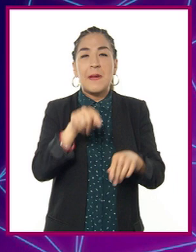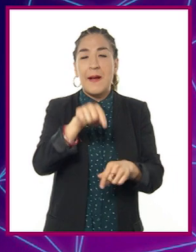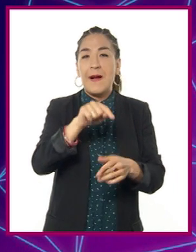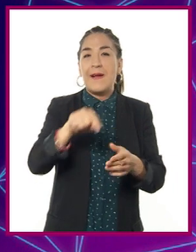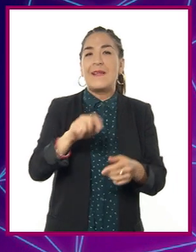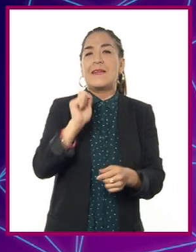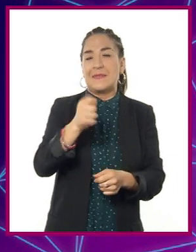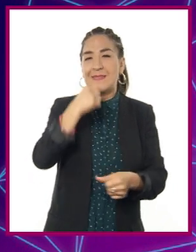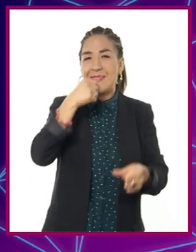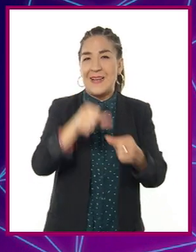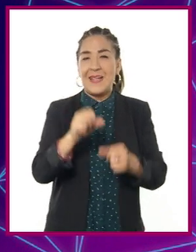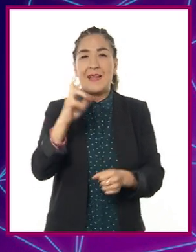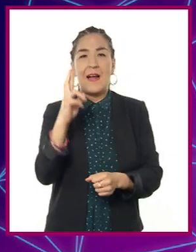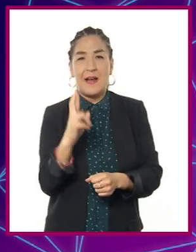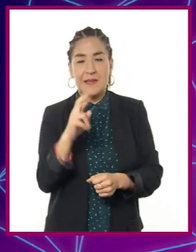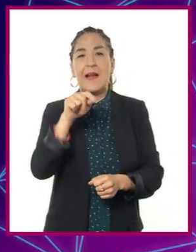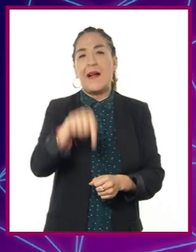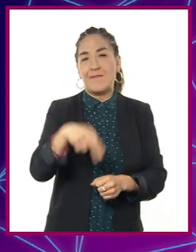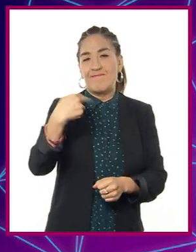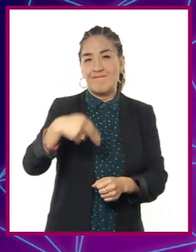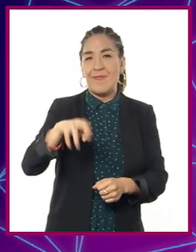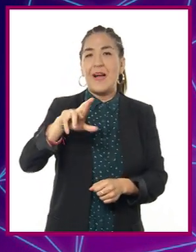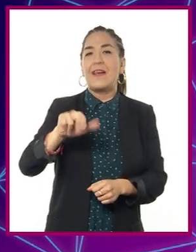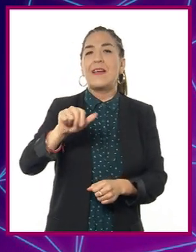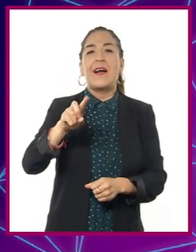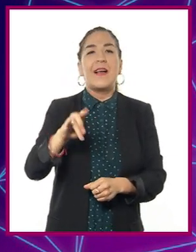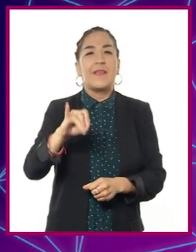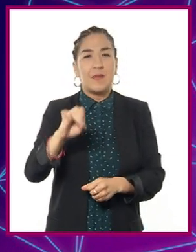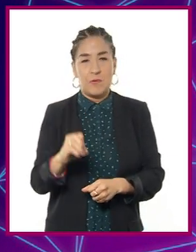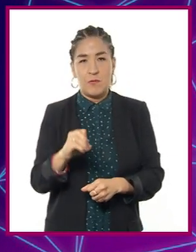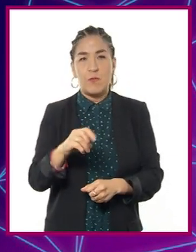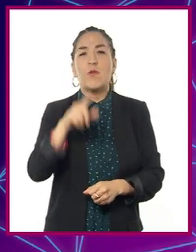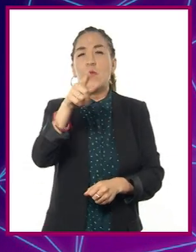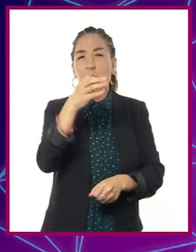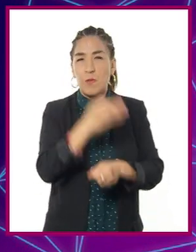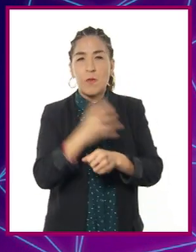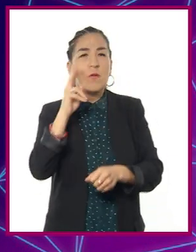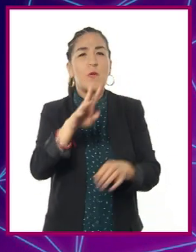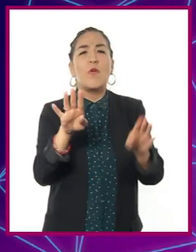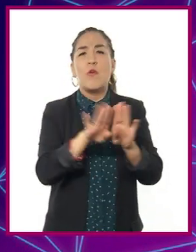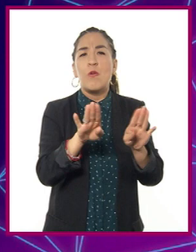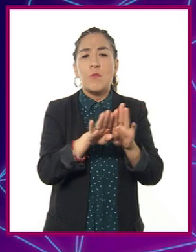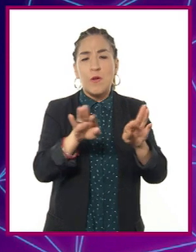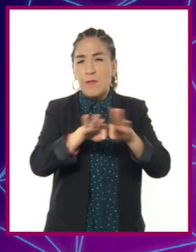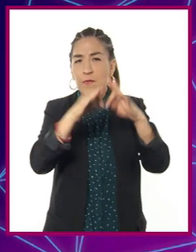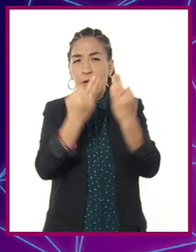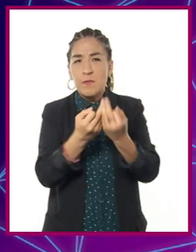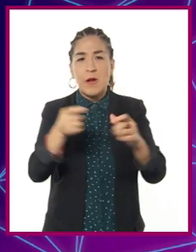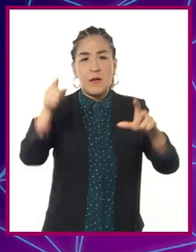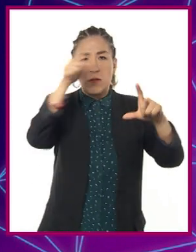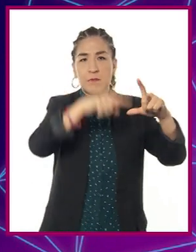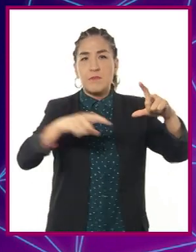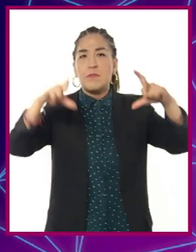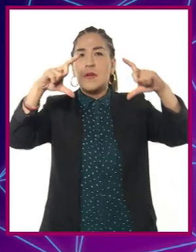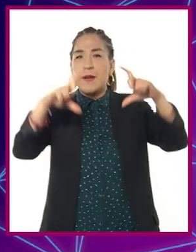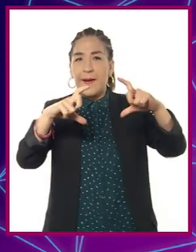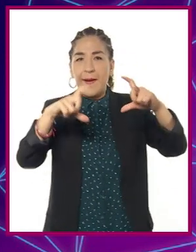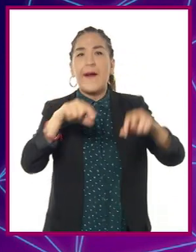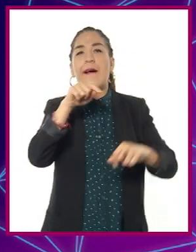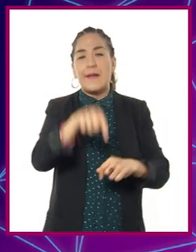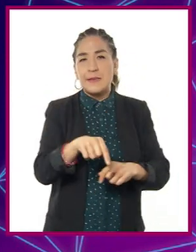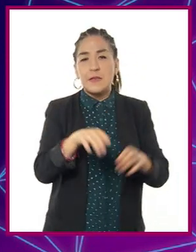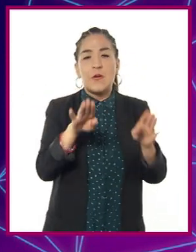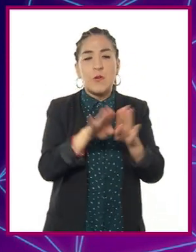R se llama radio. Observen cómo se construye la circunferencia a medida que